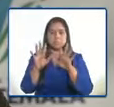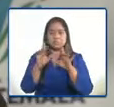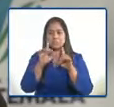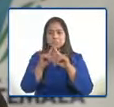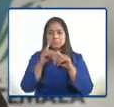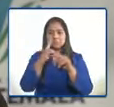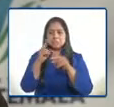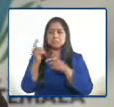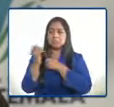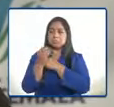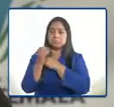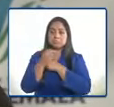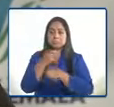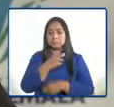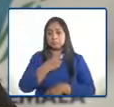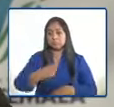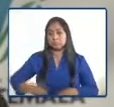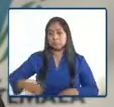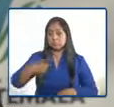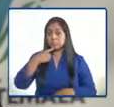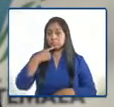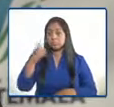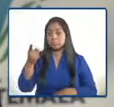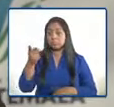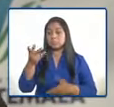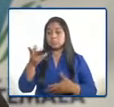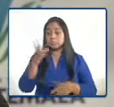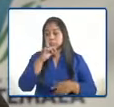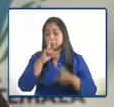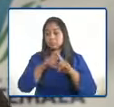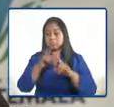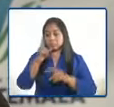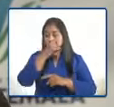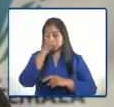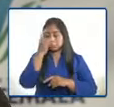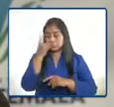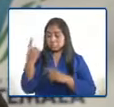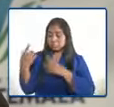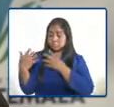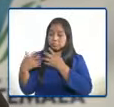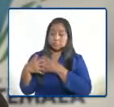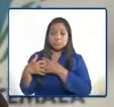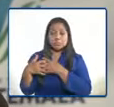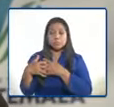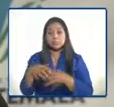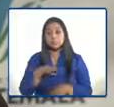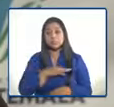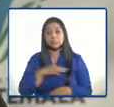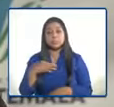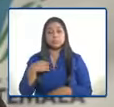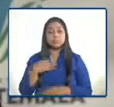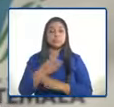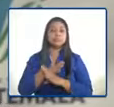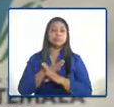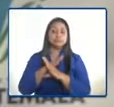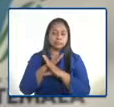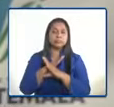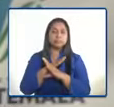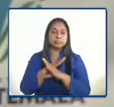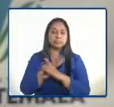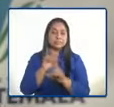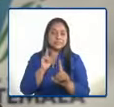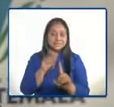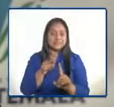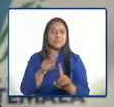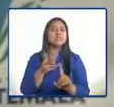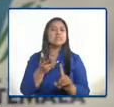por instrucciones del señor presidente, hemos trabajado en conjunto con el Ministerio de la Defensa, específicamente